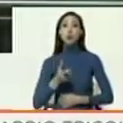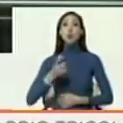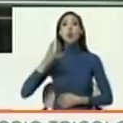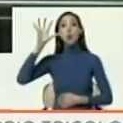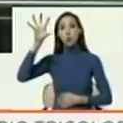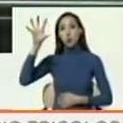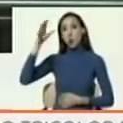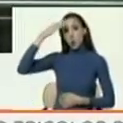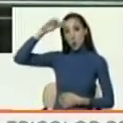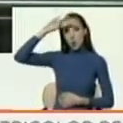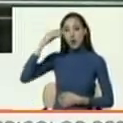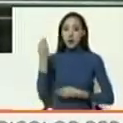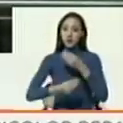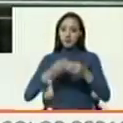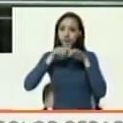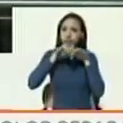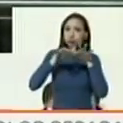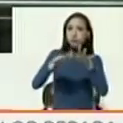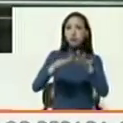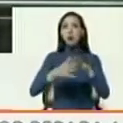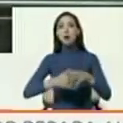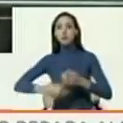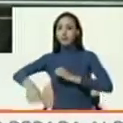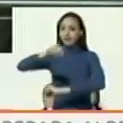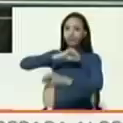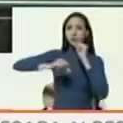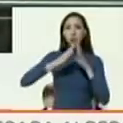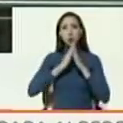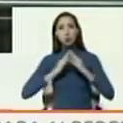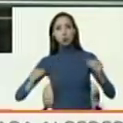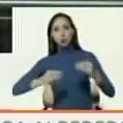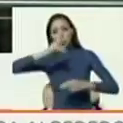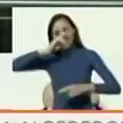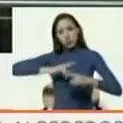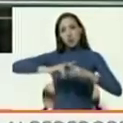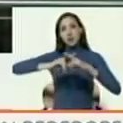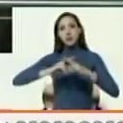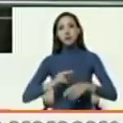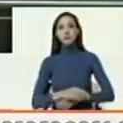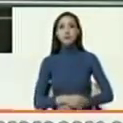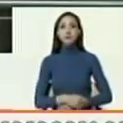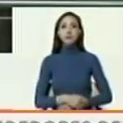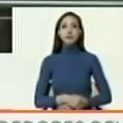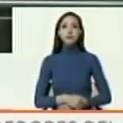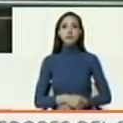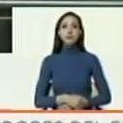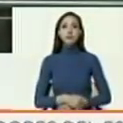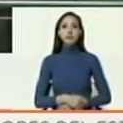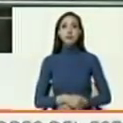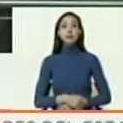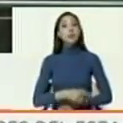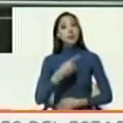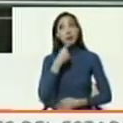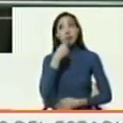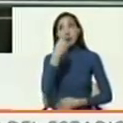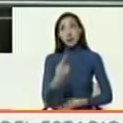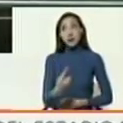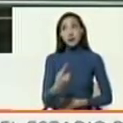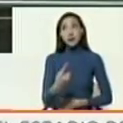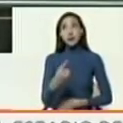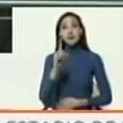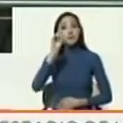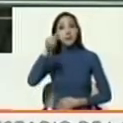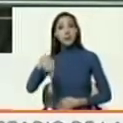han desplegado para enfrentarlo con dignidad y coraje, sin parangón. Y hemos de decir que es emblemático